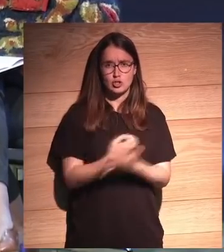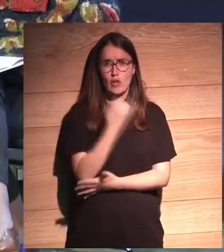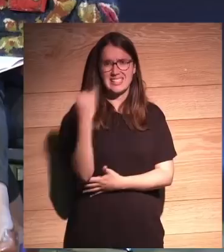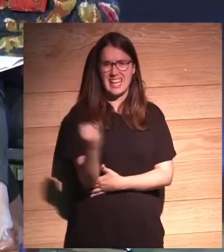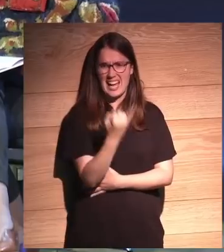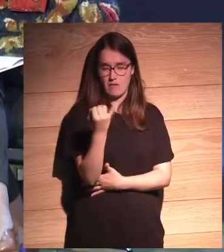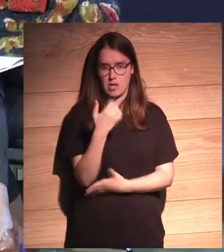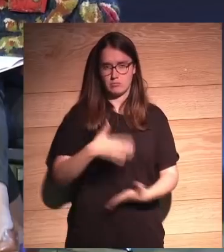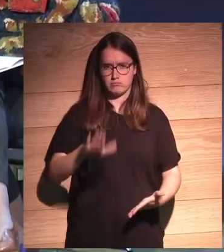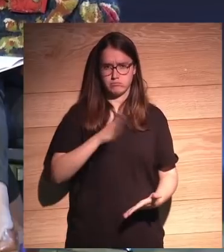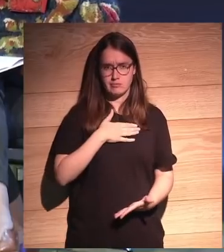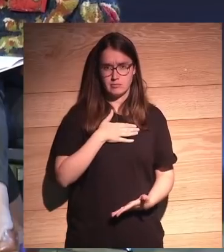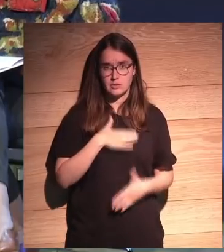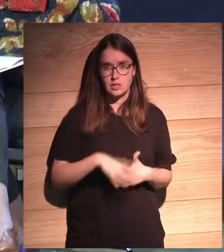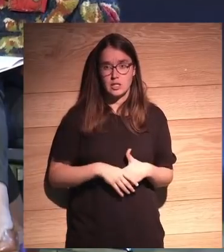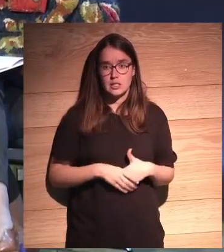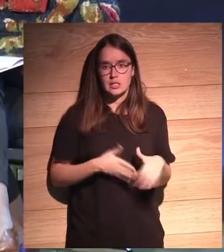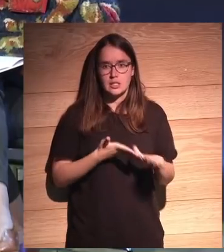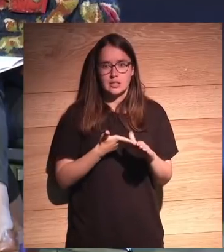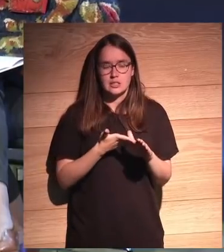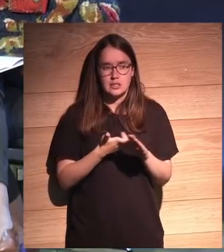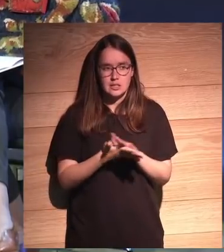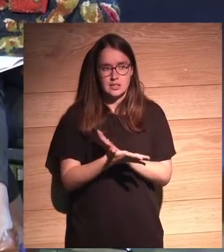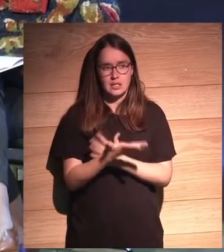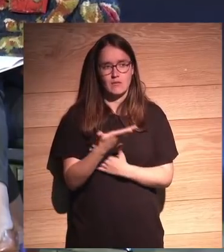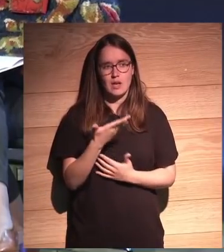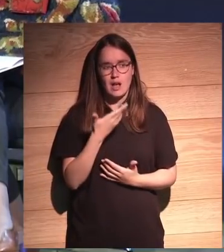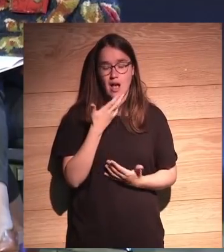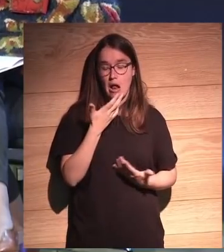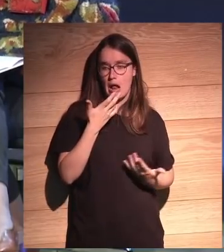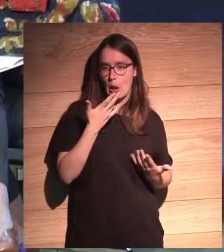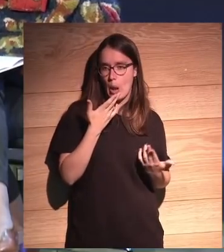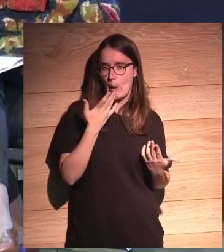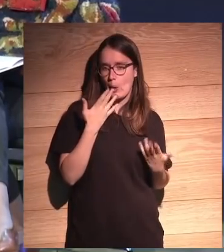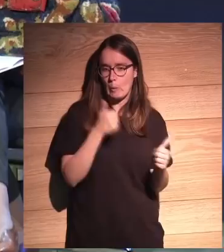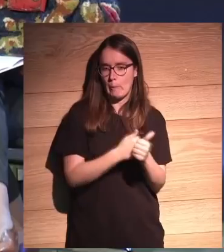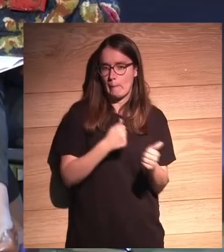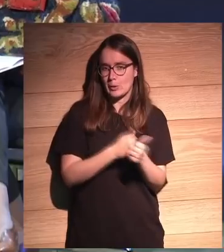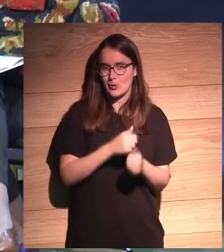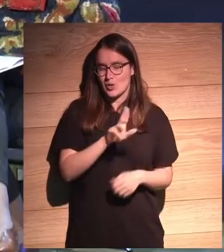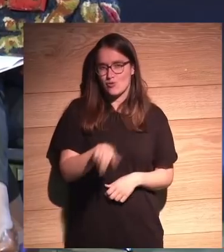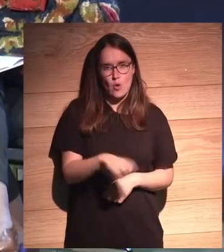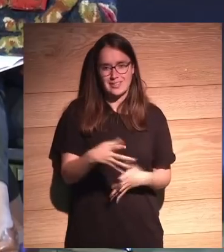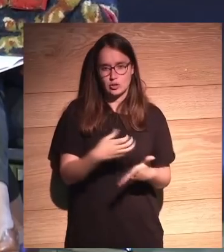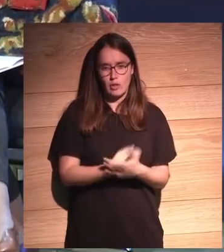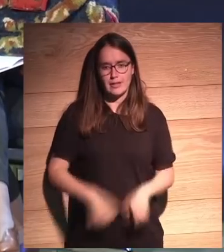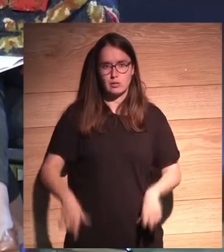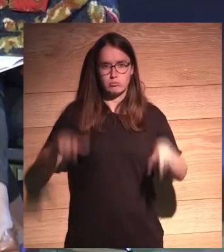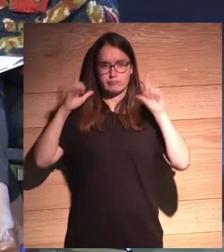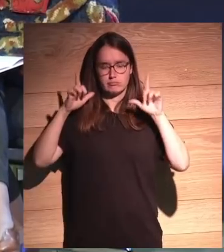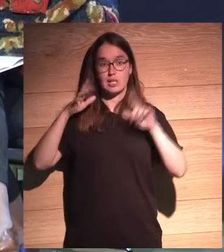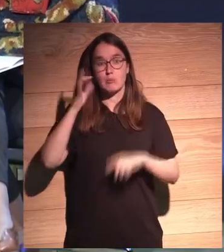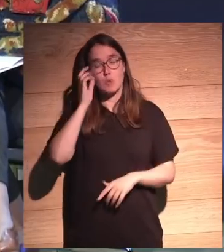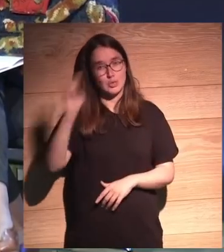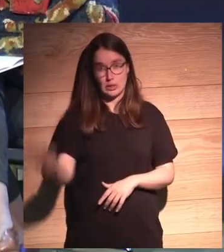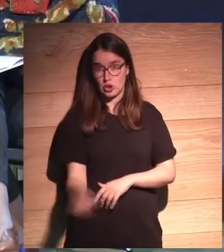jefas de filas, es decir, no fueron sombras de varones, todas ellas y